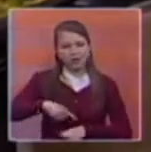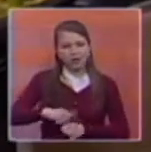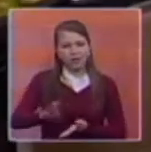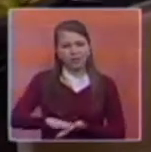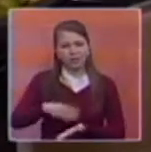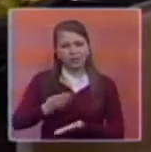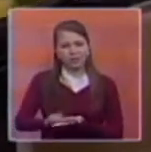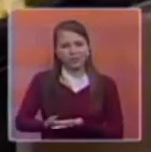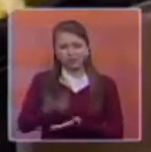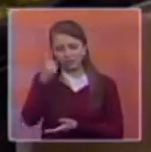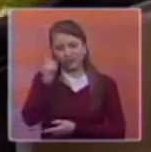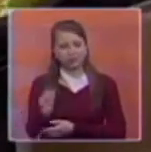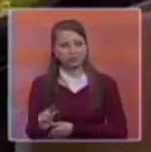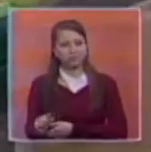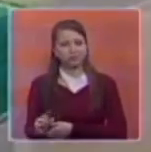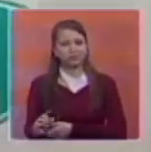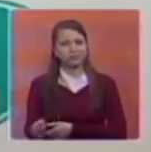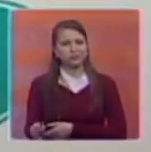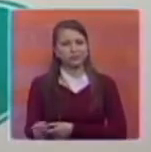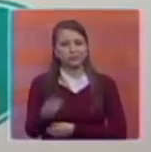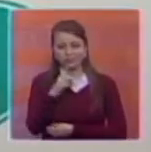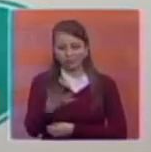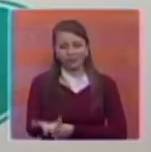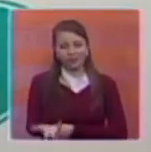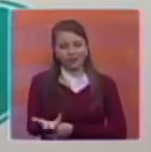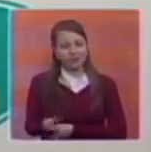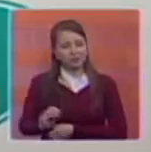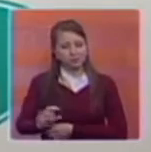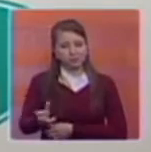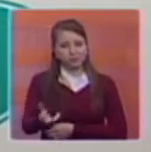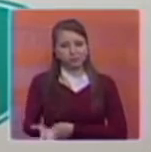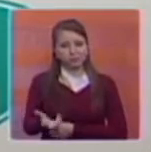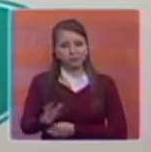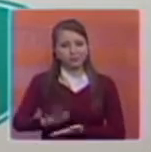decía yo. Está bajita la temperatura.